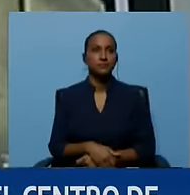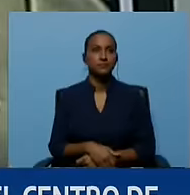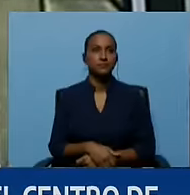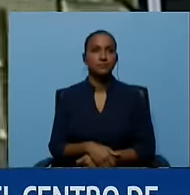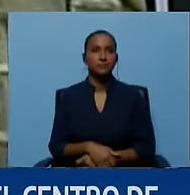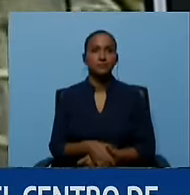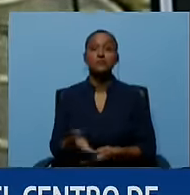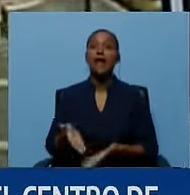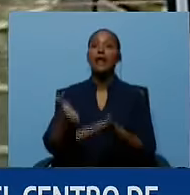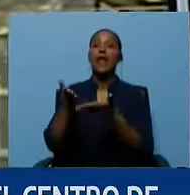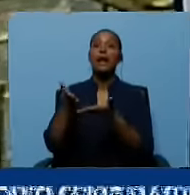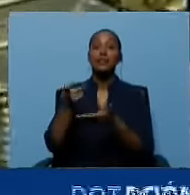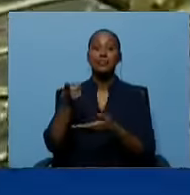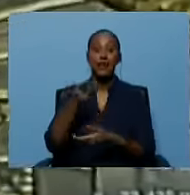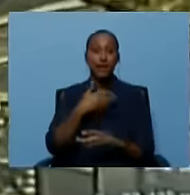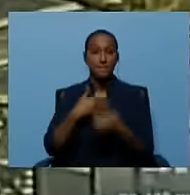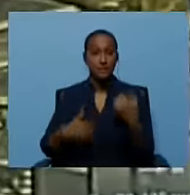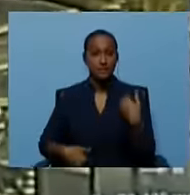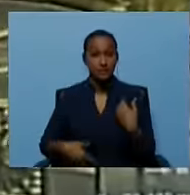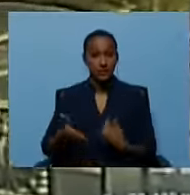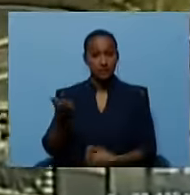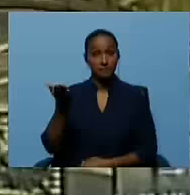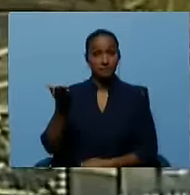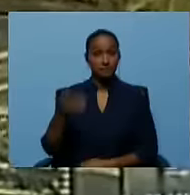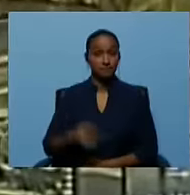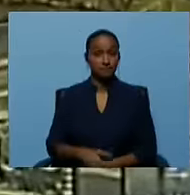Adelante, presidente.